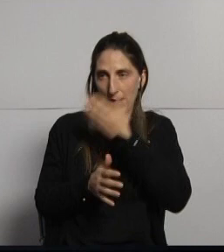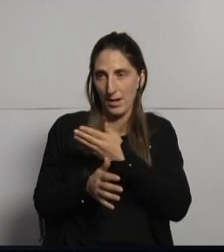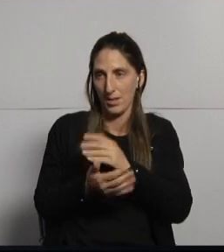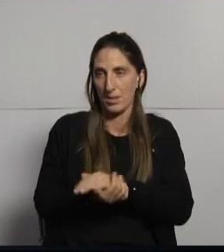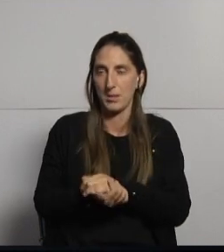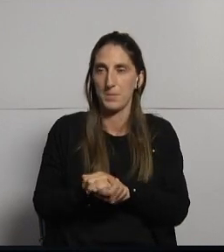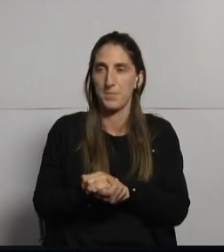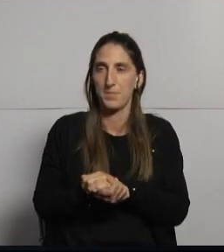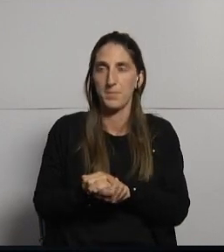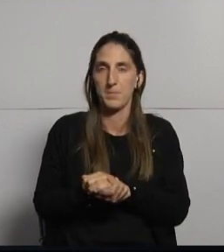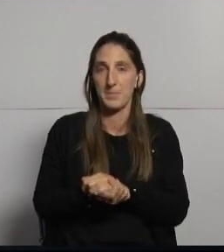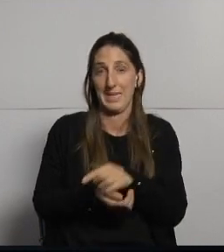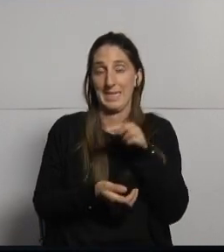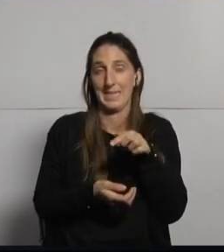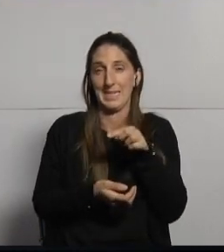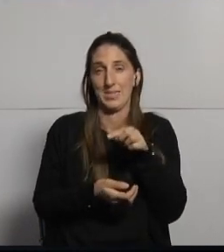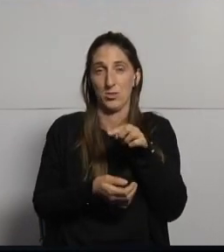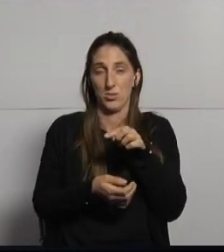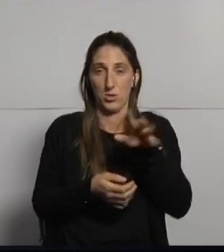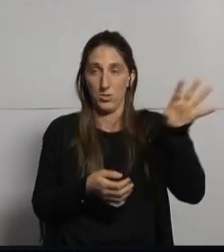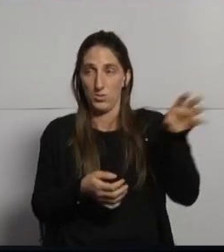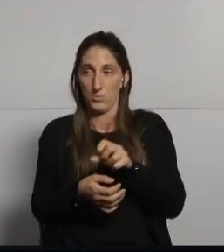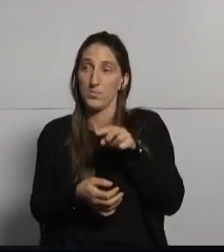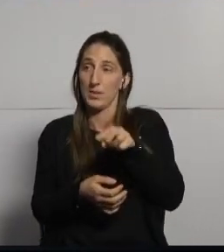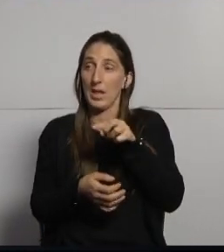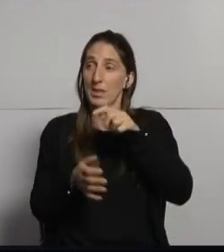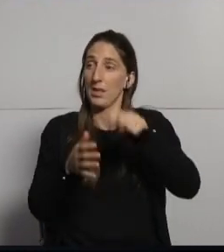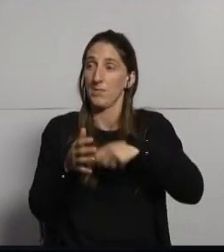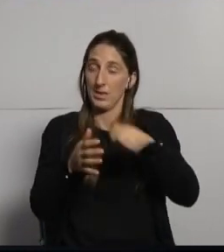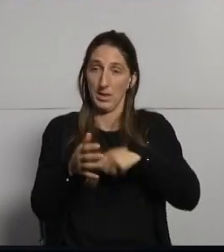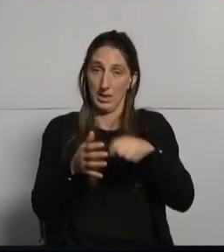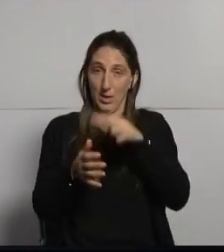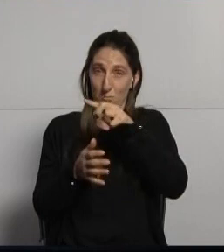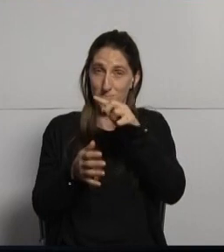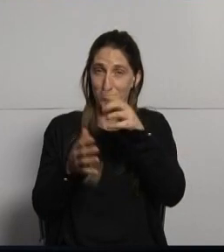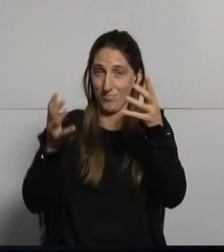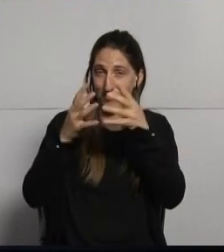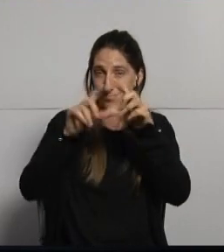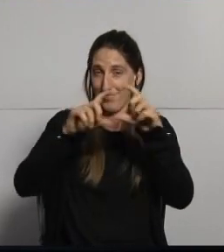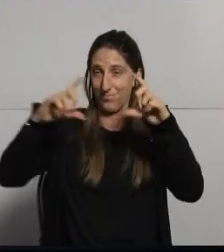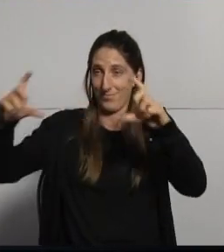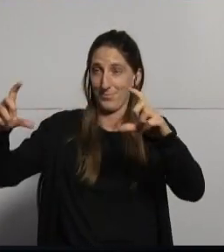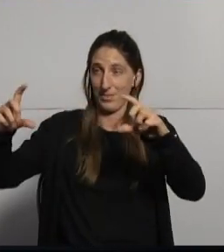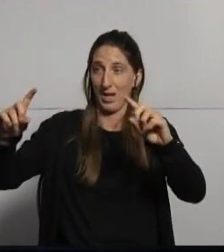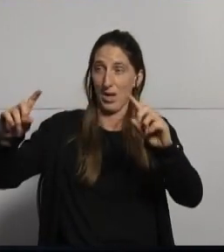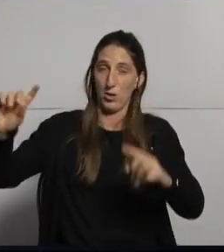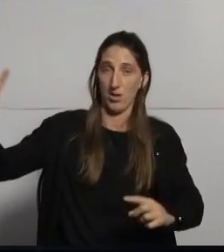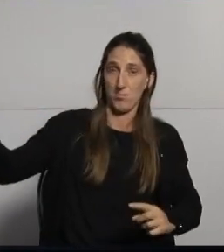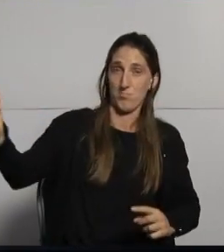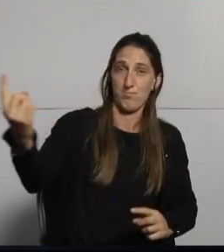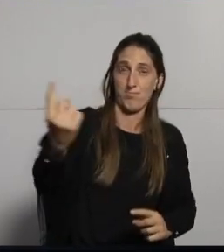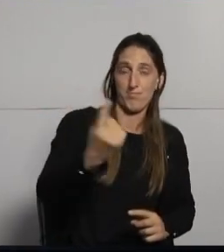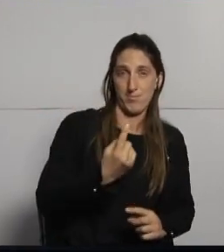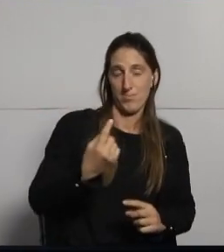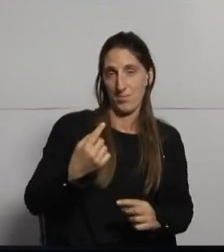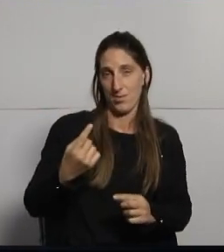millas por hora. Bueno, esto lo extrajo de este video que están viendo ustedes allí. Van a ver que ahora aparece la chica allá por la derecha, o sea